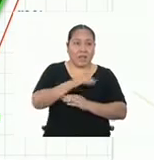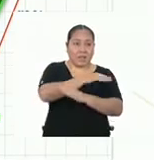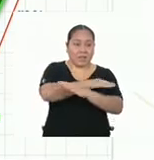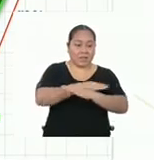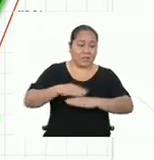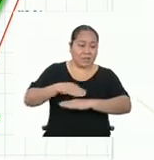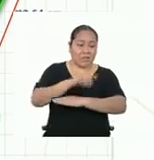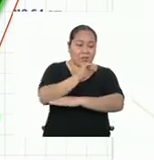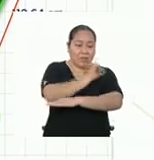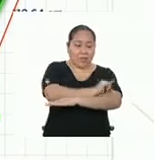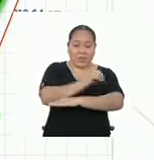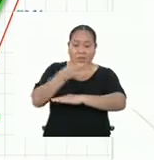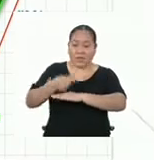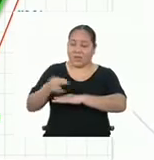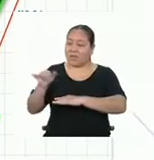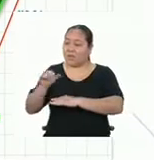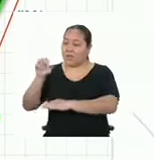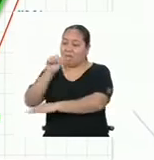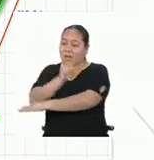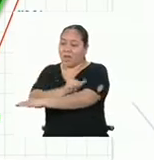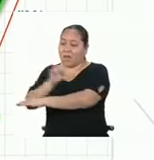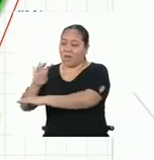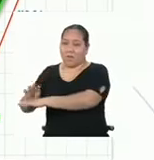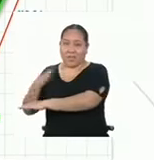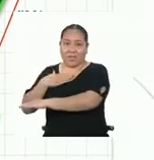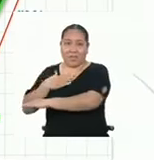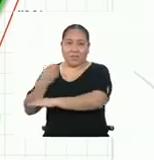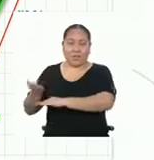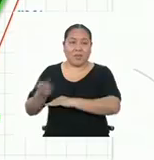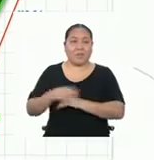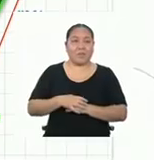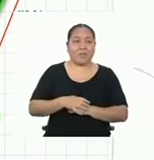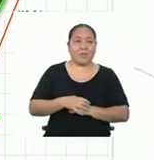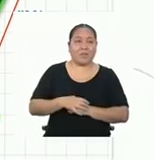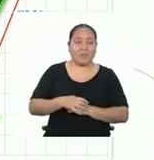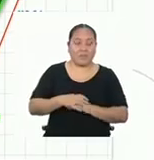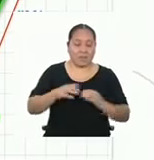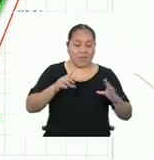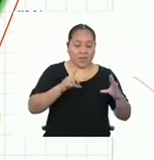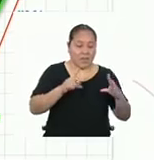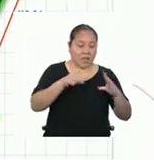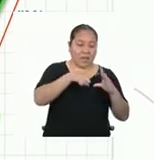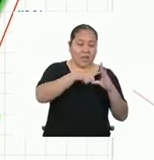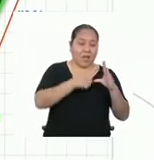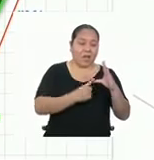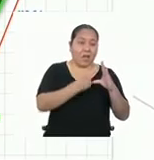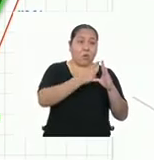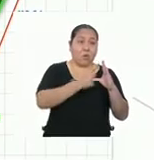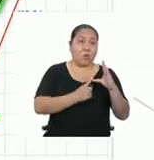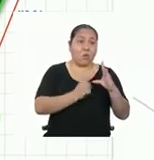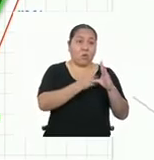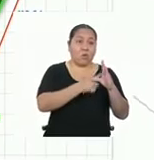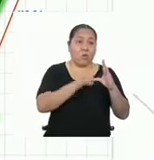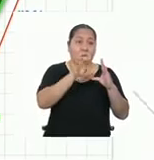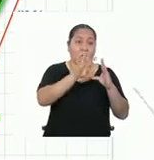mide igual que el segmento AB Y finalmente, el ángulo que está entre esos dos lados mide 48 grados